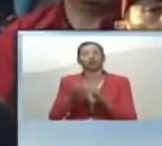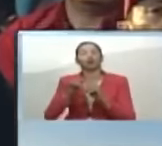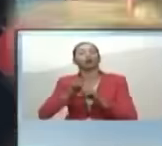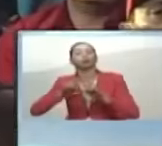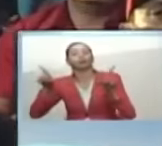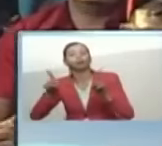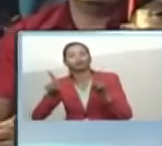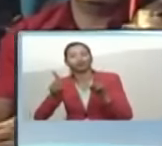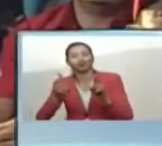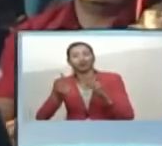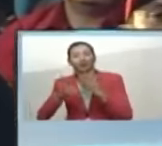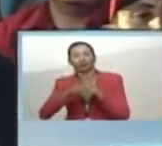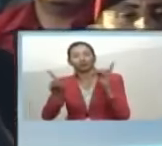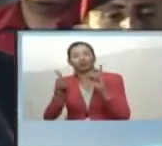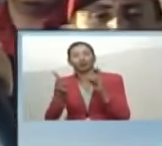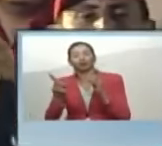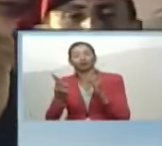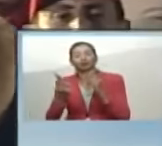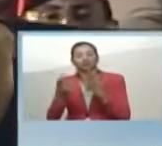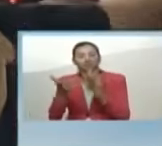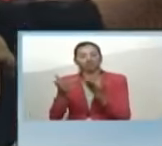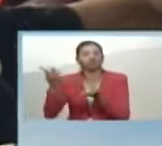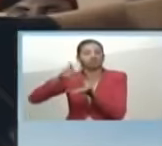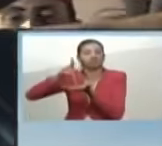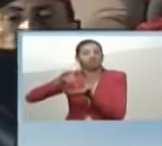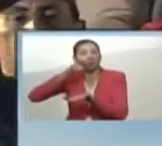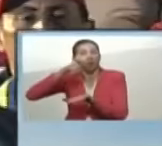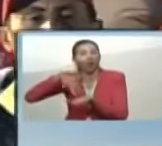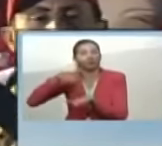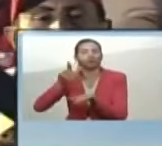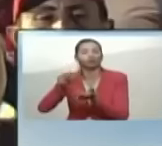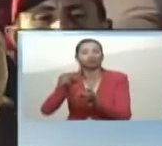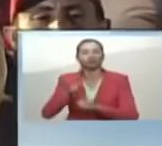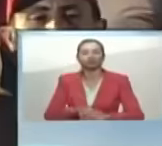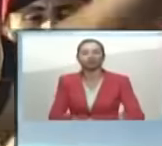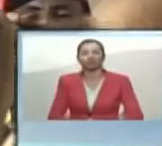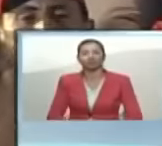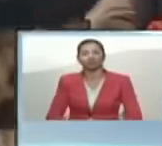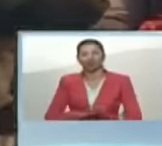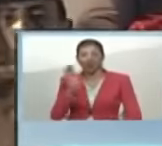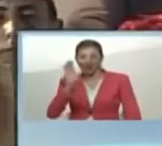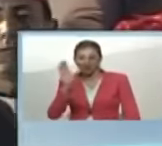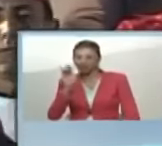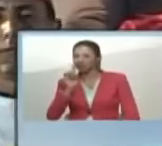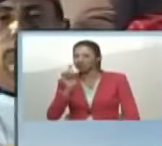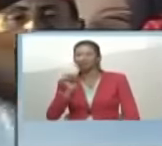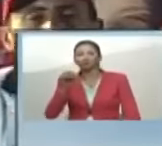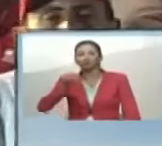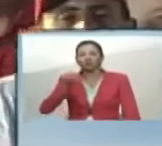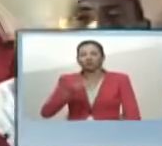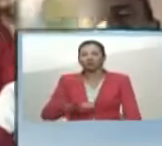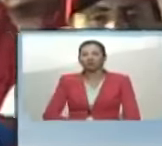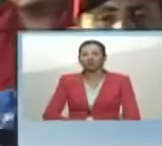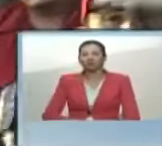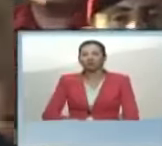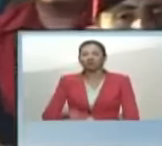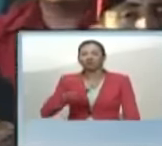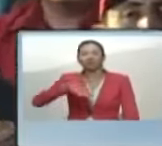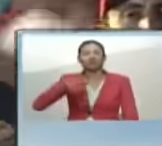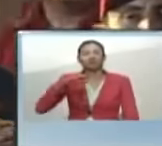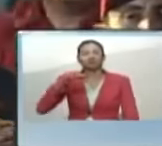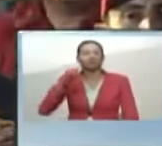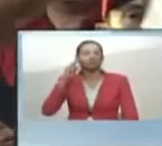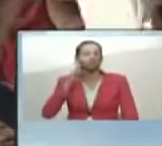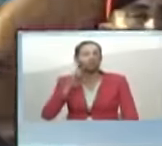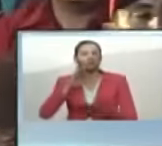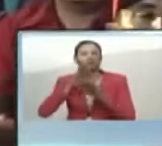democracia protagónica. Ir a ese debate, pero el debate no nosotros aquí en el Consejo en Caracas. El debate en las plazas Bolívar, de Tucupita, de Guajualito,